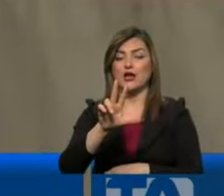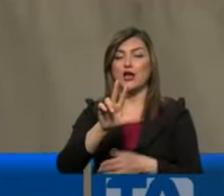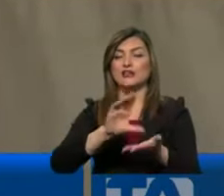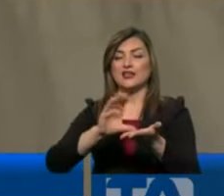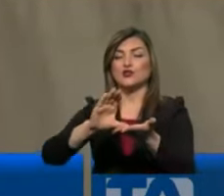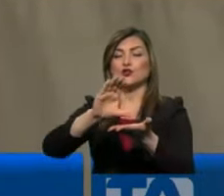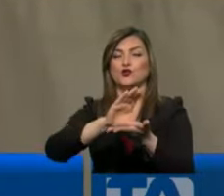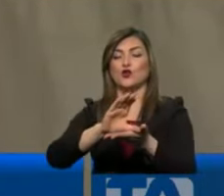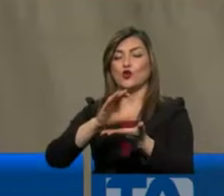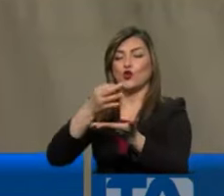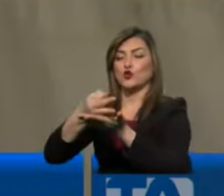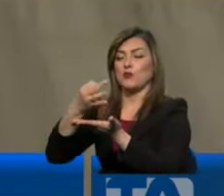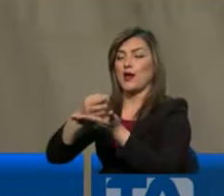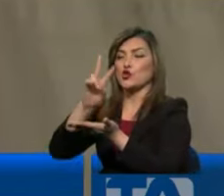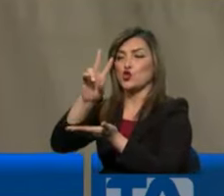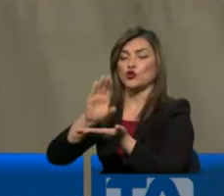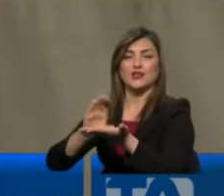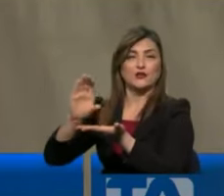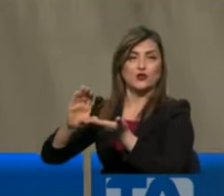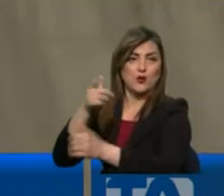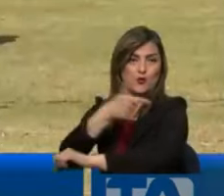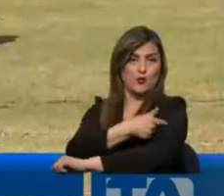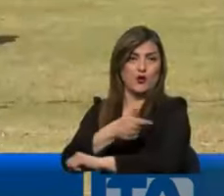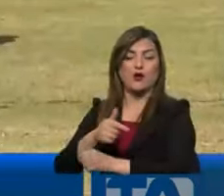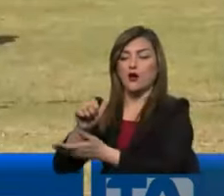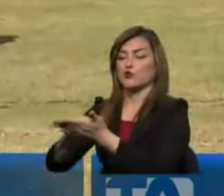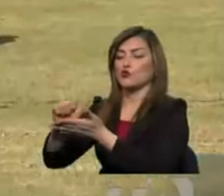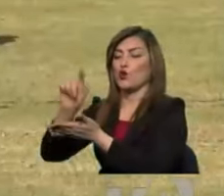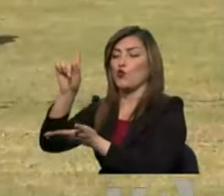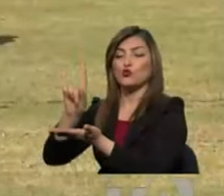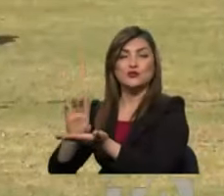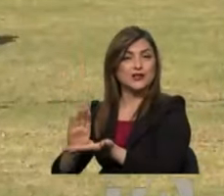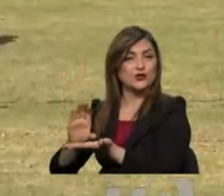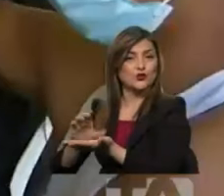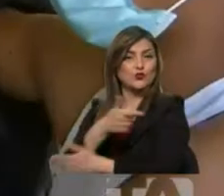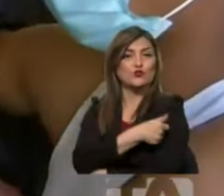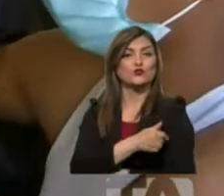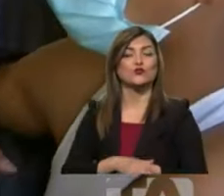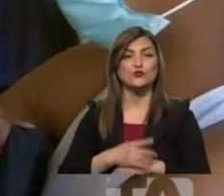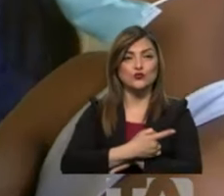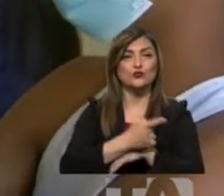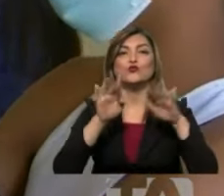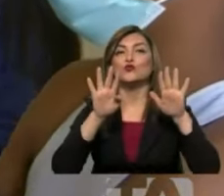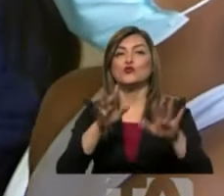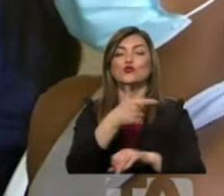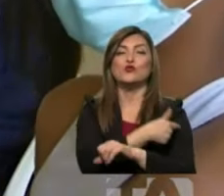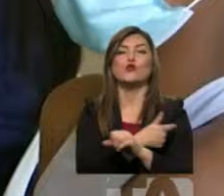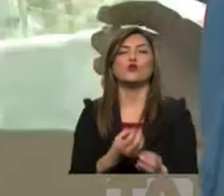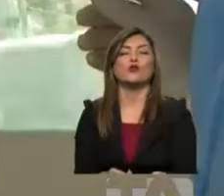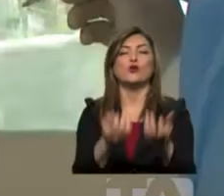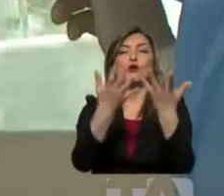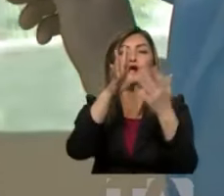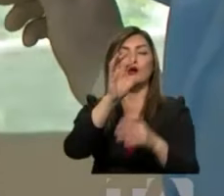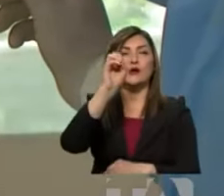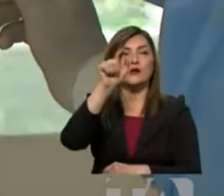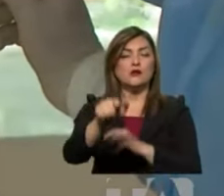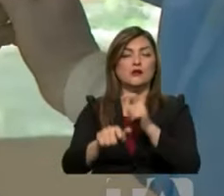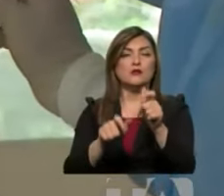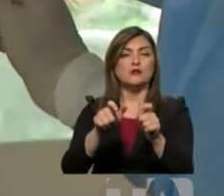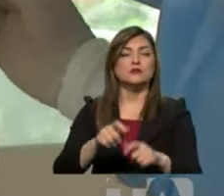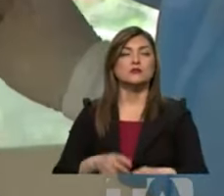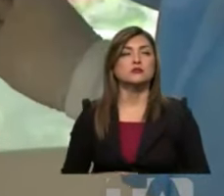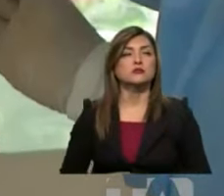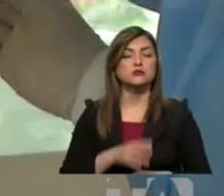Cotopaxi, 2 puntos y en el Azuay, 1 punto. Durante estos 9 días han logrado inocular a cerca de 50.000